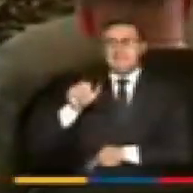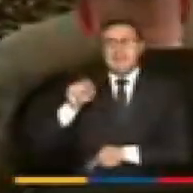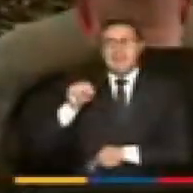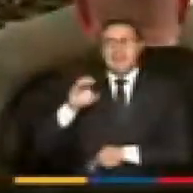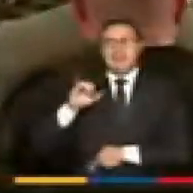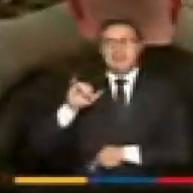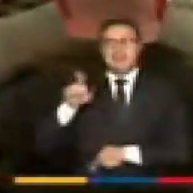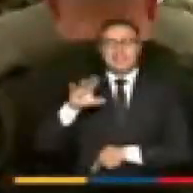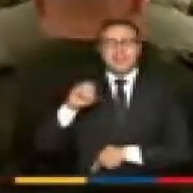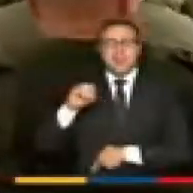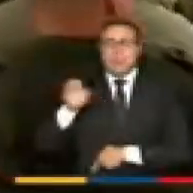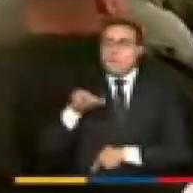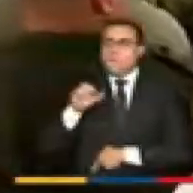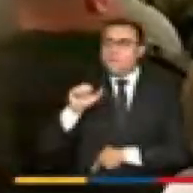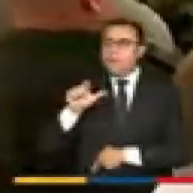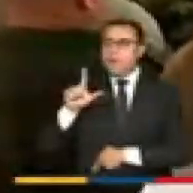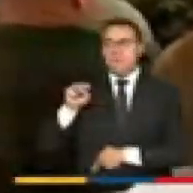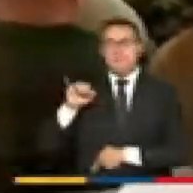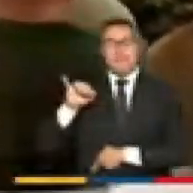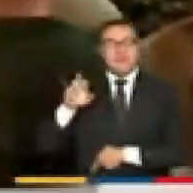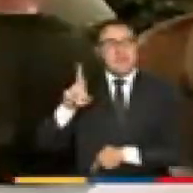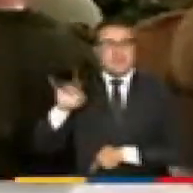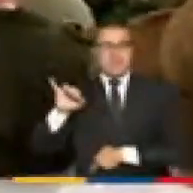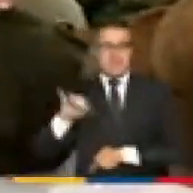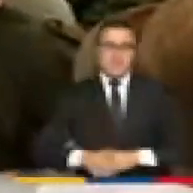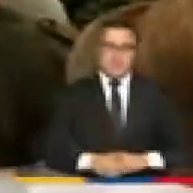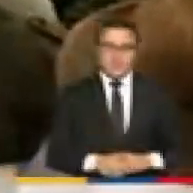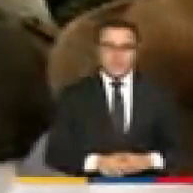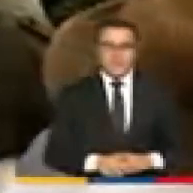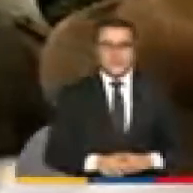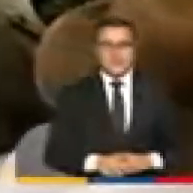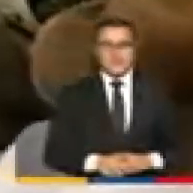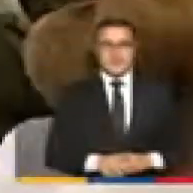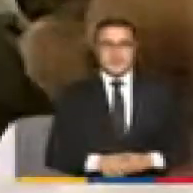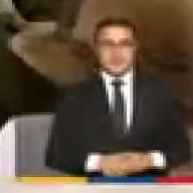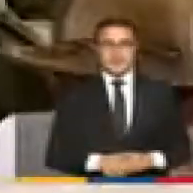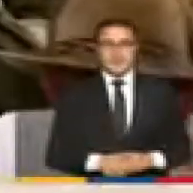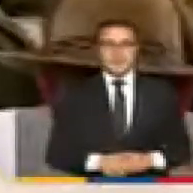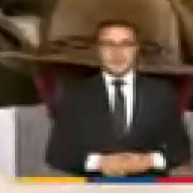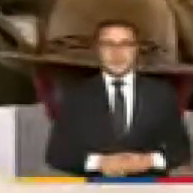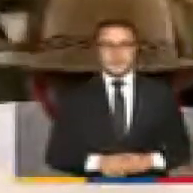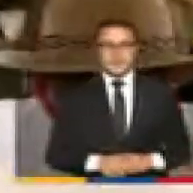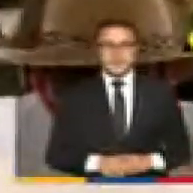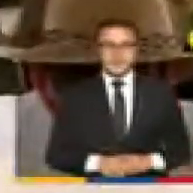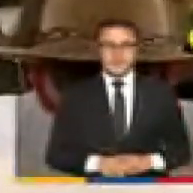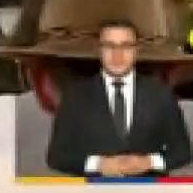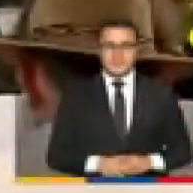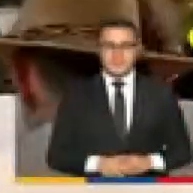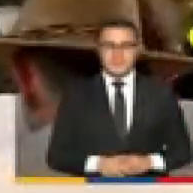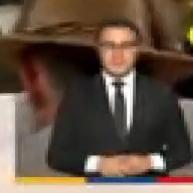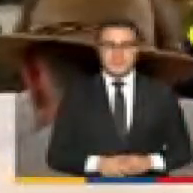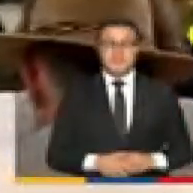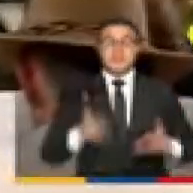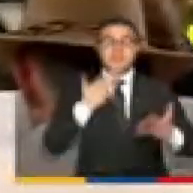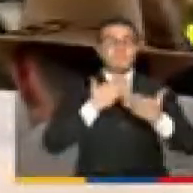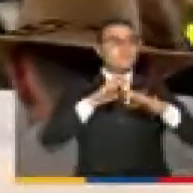la protección del medio ambiente y la batalla contra la crisis climática. El día de hoy, los